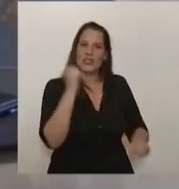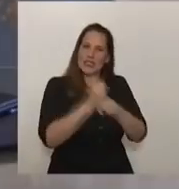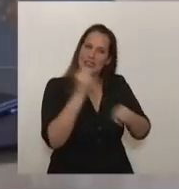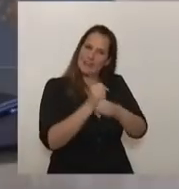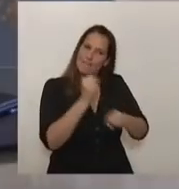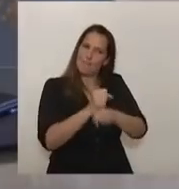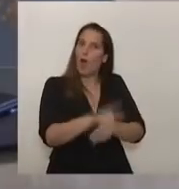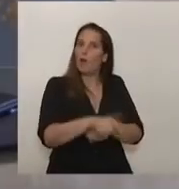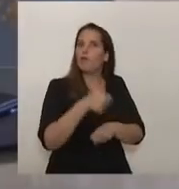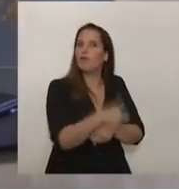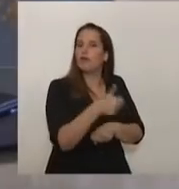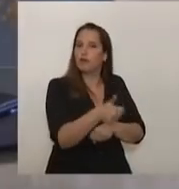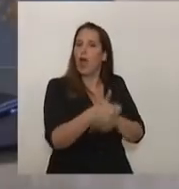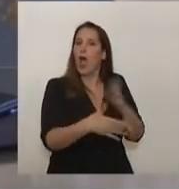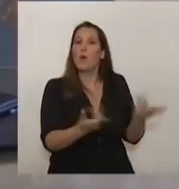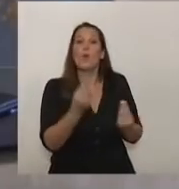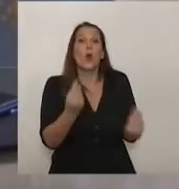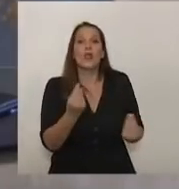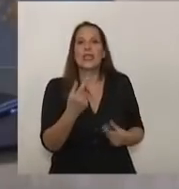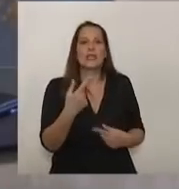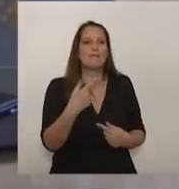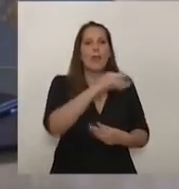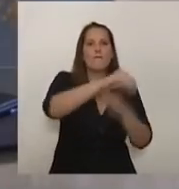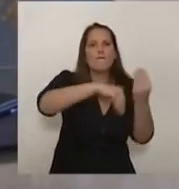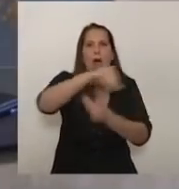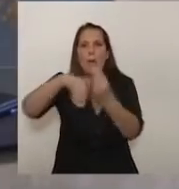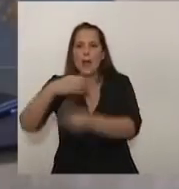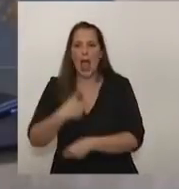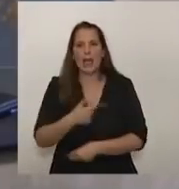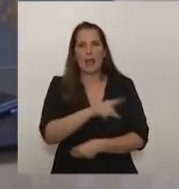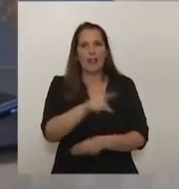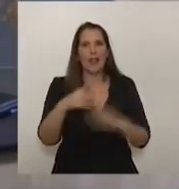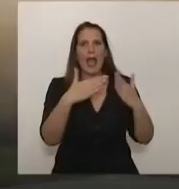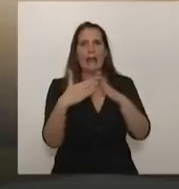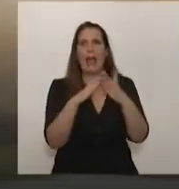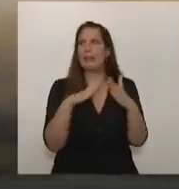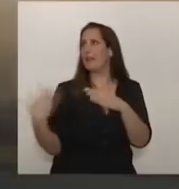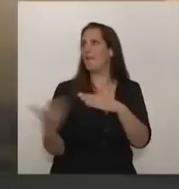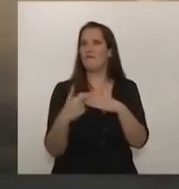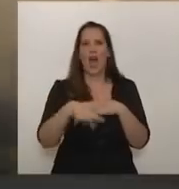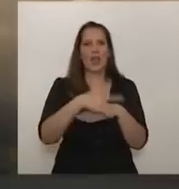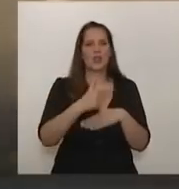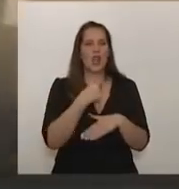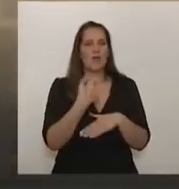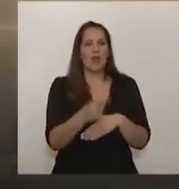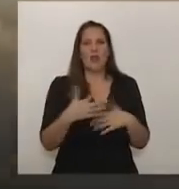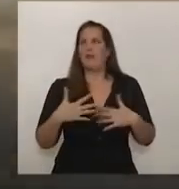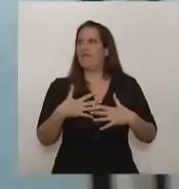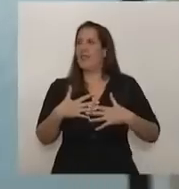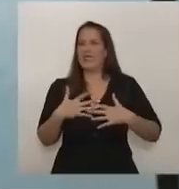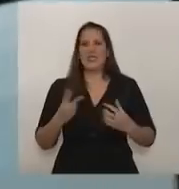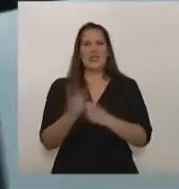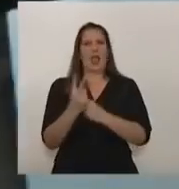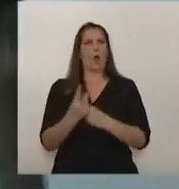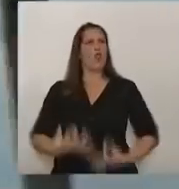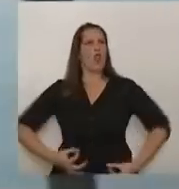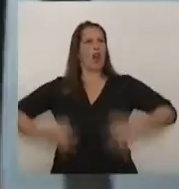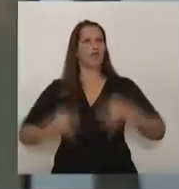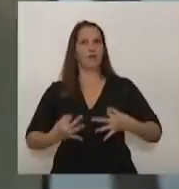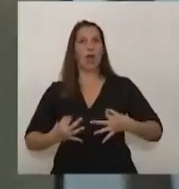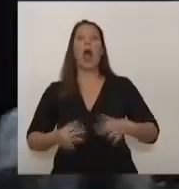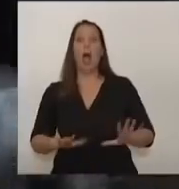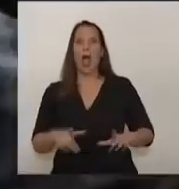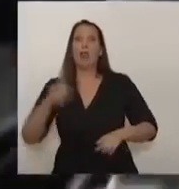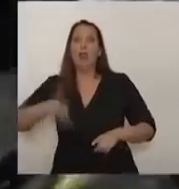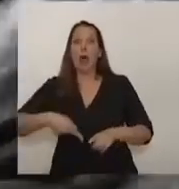Quisimos que las familias argentinas volvieran a sentirse seguras en sus barrios, que el Estado recupere la autoridad sobre las fronteras